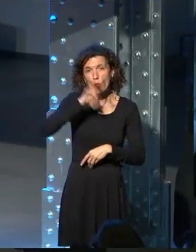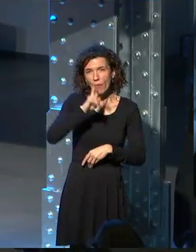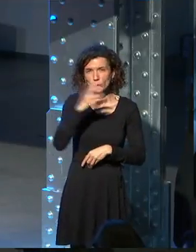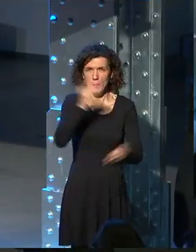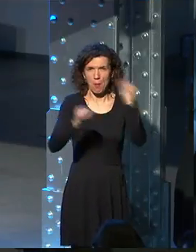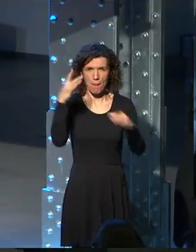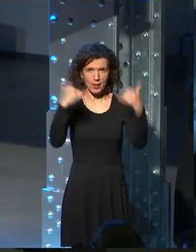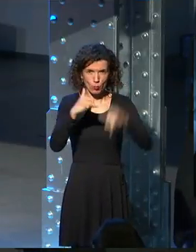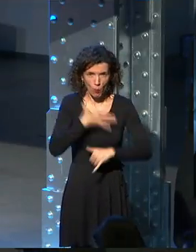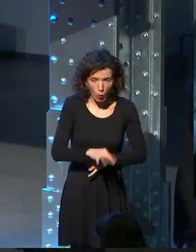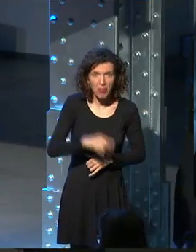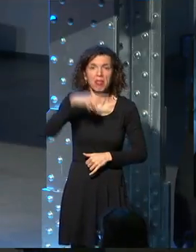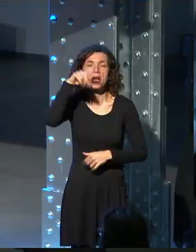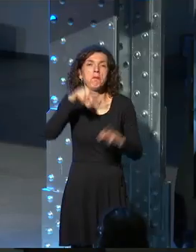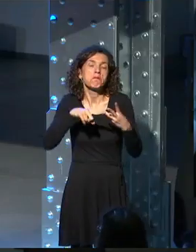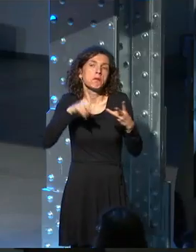olfato, pueden manipular